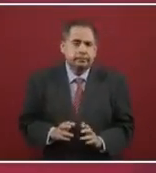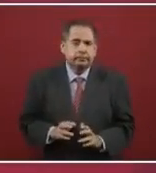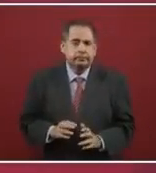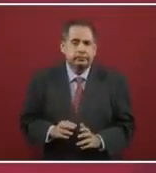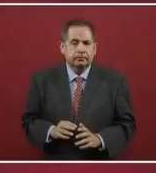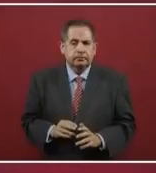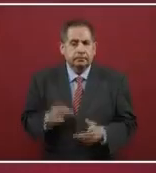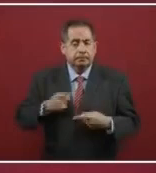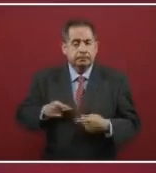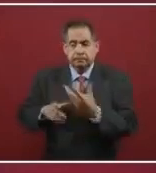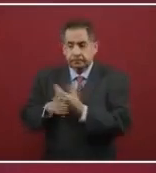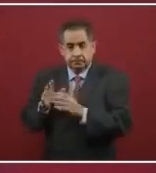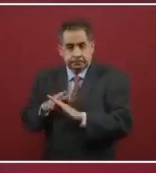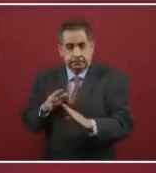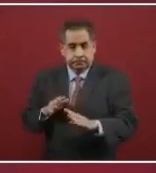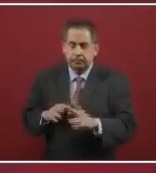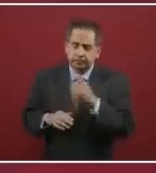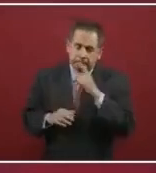a la población